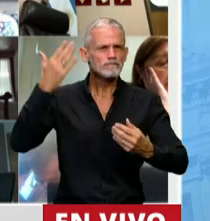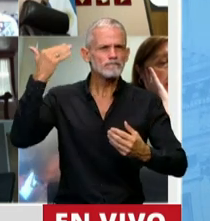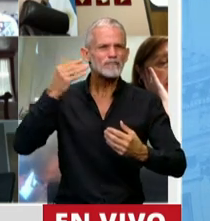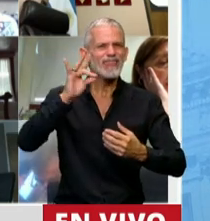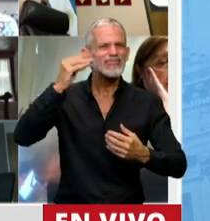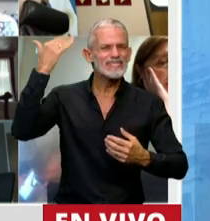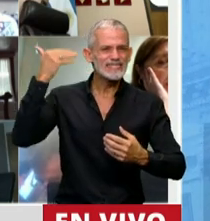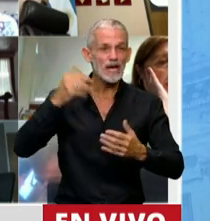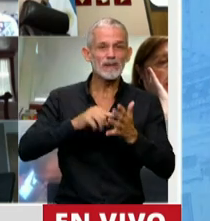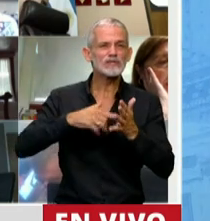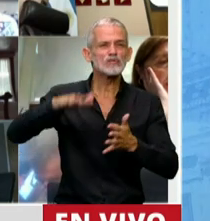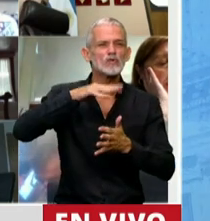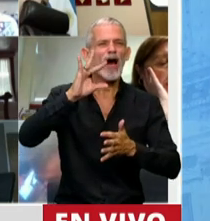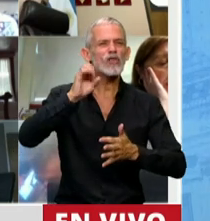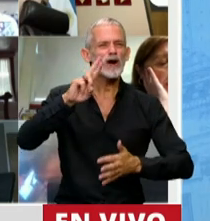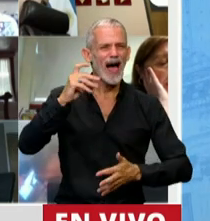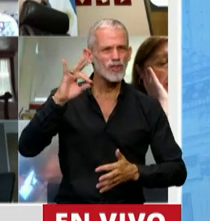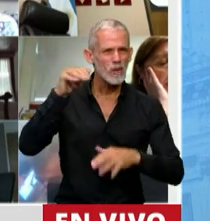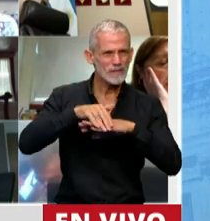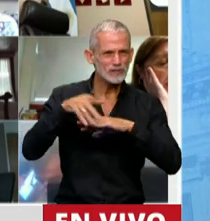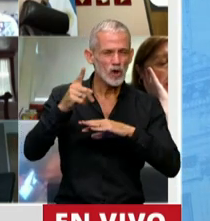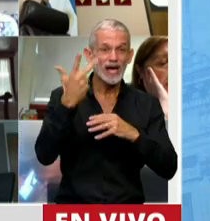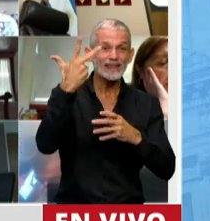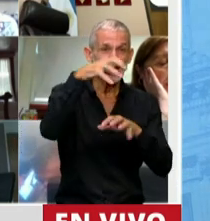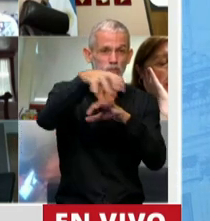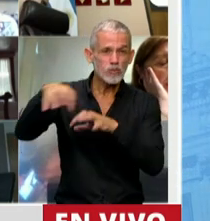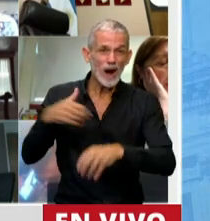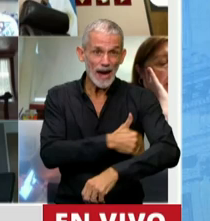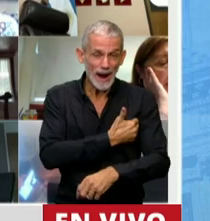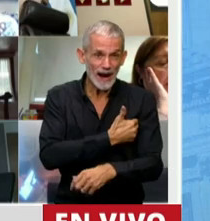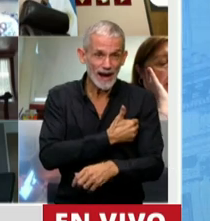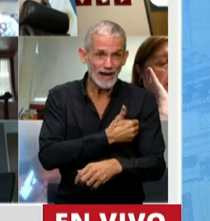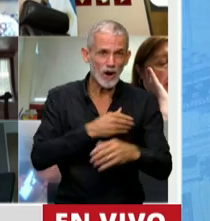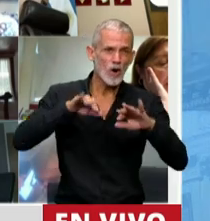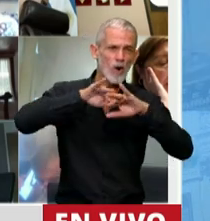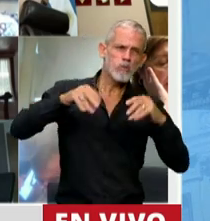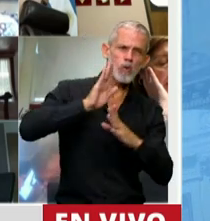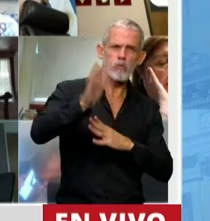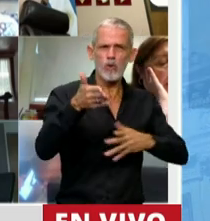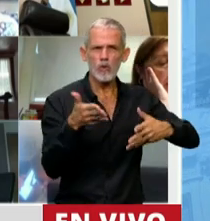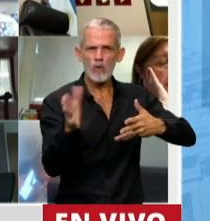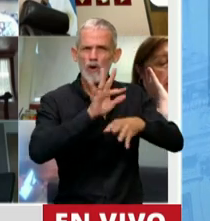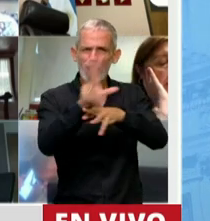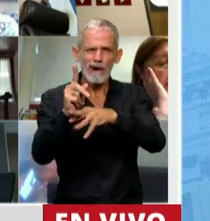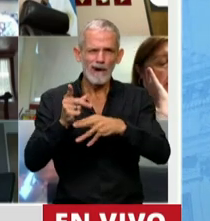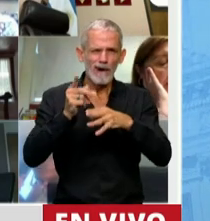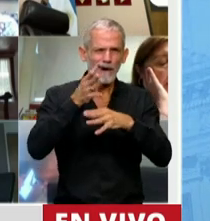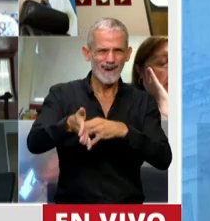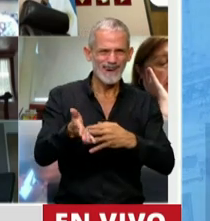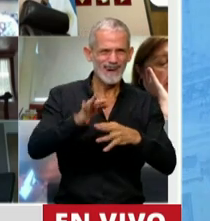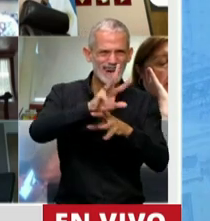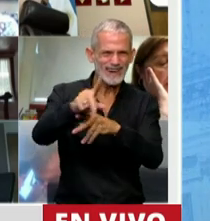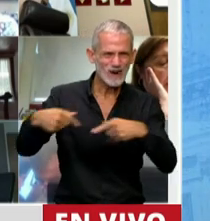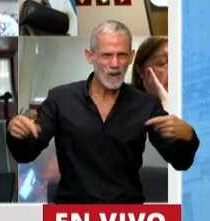mes de diciembre en la ciudad del Dorado, Misiones, tres templos evangélicos fueron violentados, profanados.